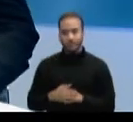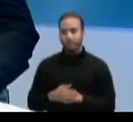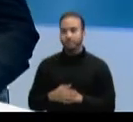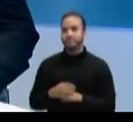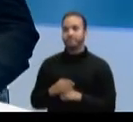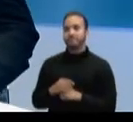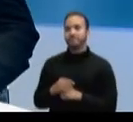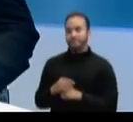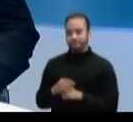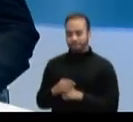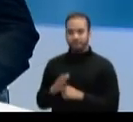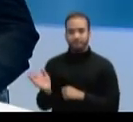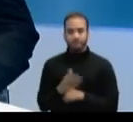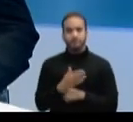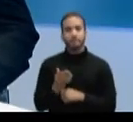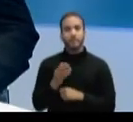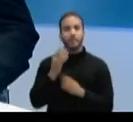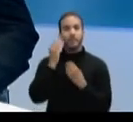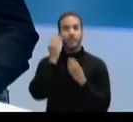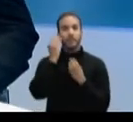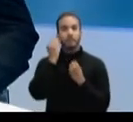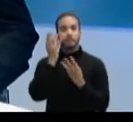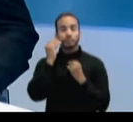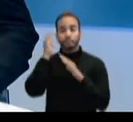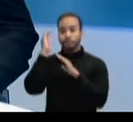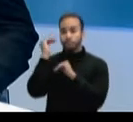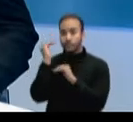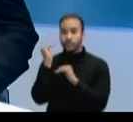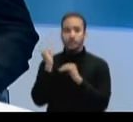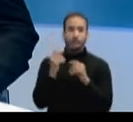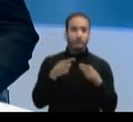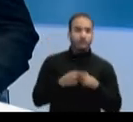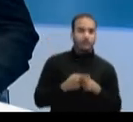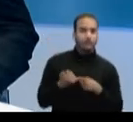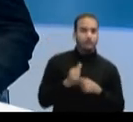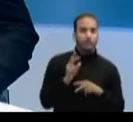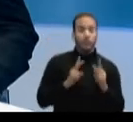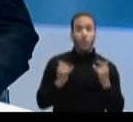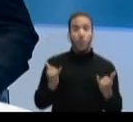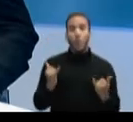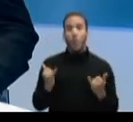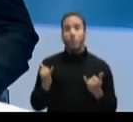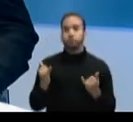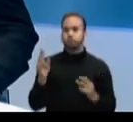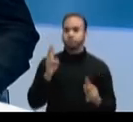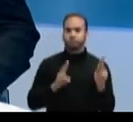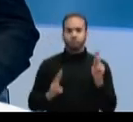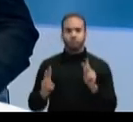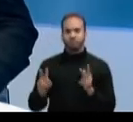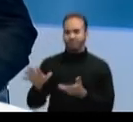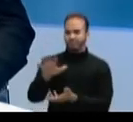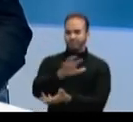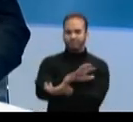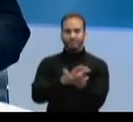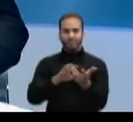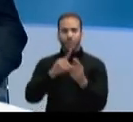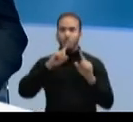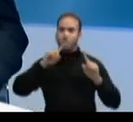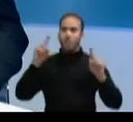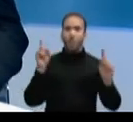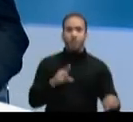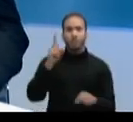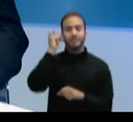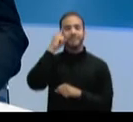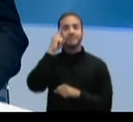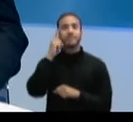otros temas, esperanza para pacientes y controversia para otros, hoy el país amaneció inmerso en un debate público sobre una orden ejecutiva que da